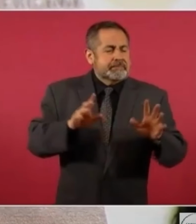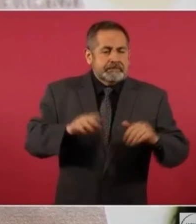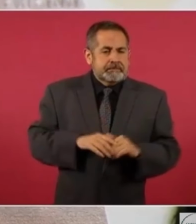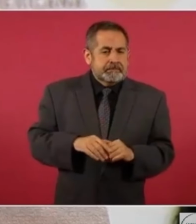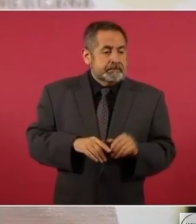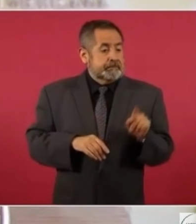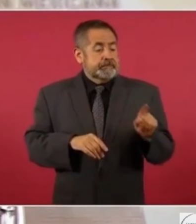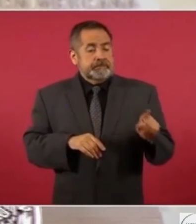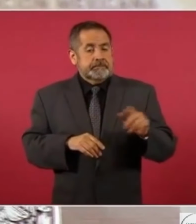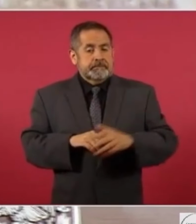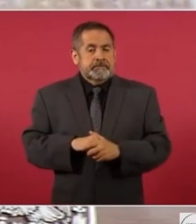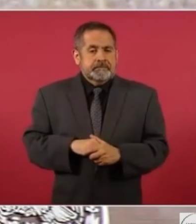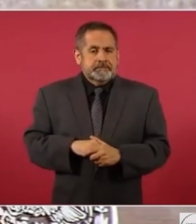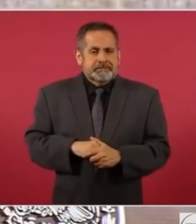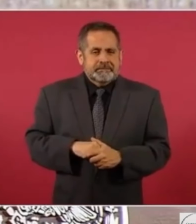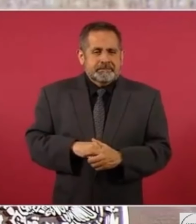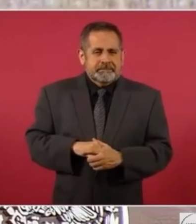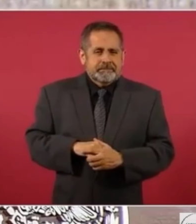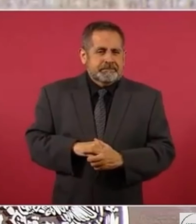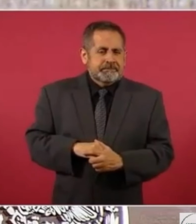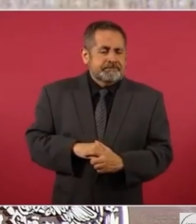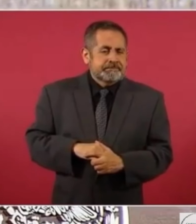de que no hacía falta